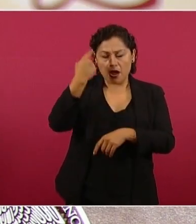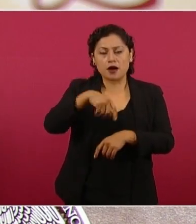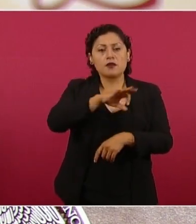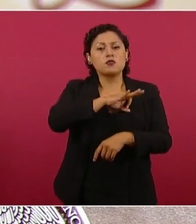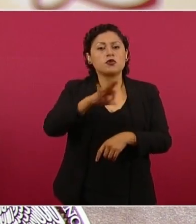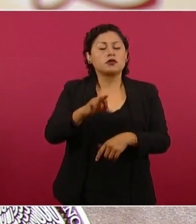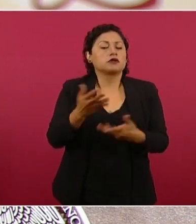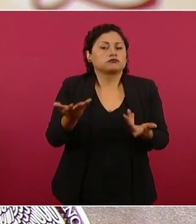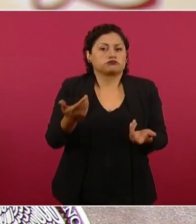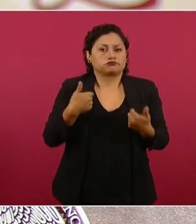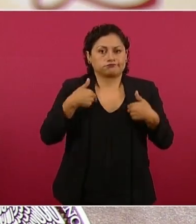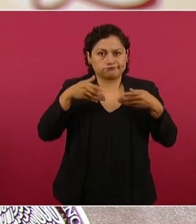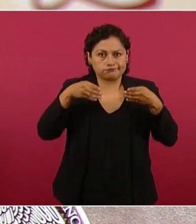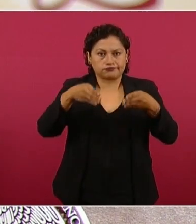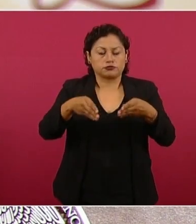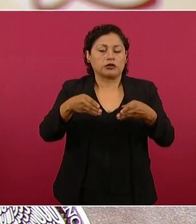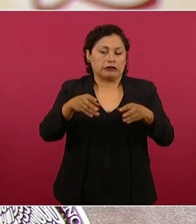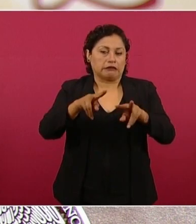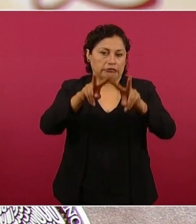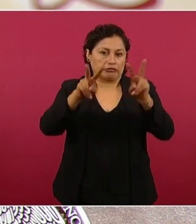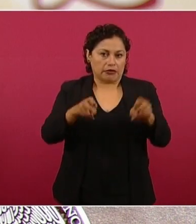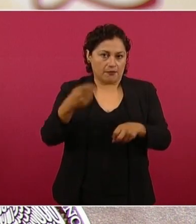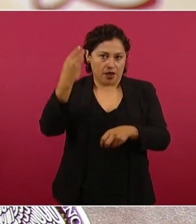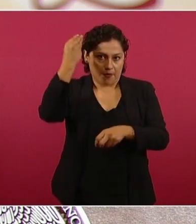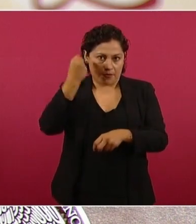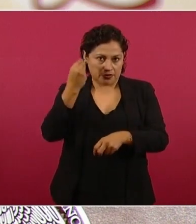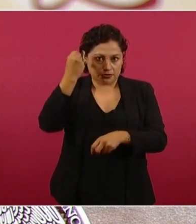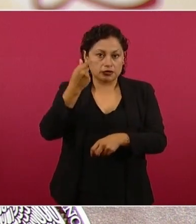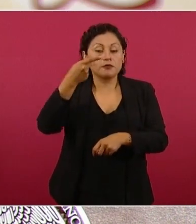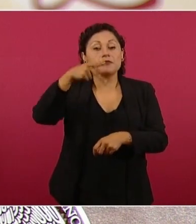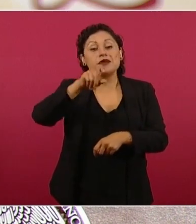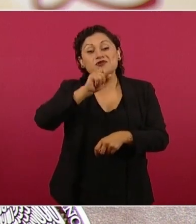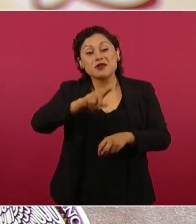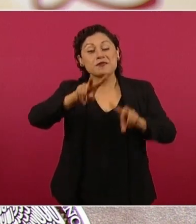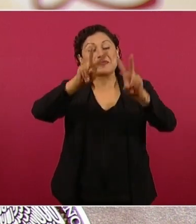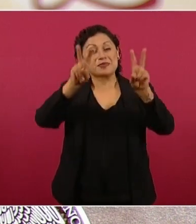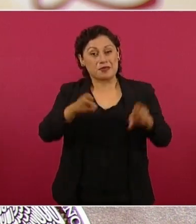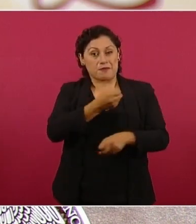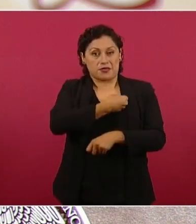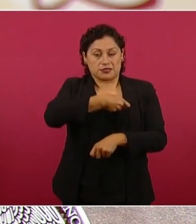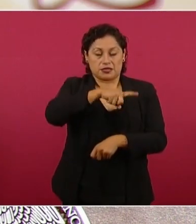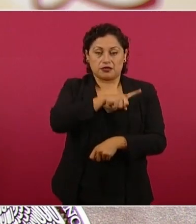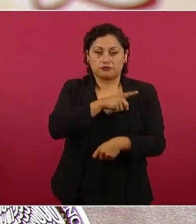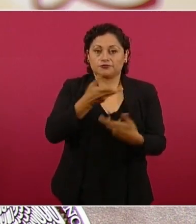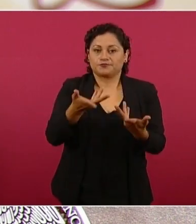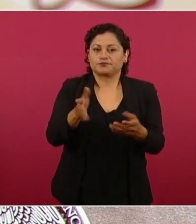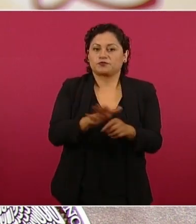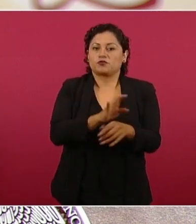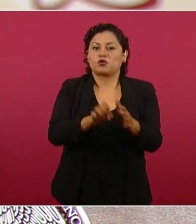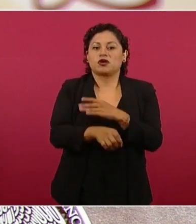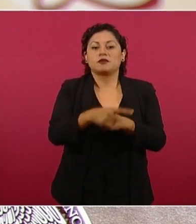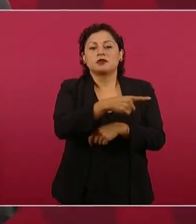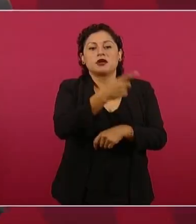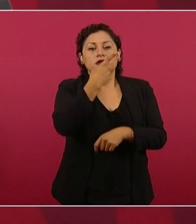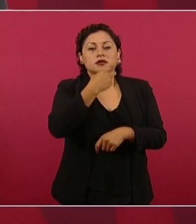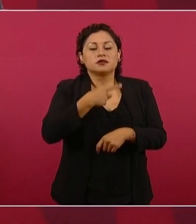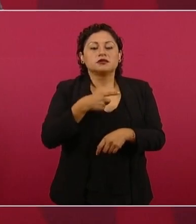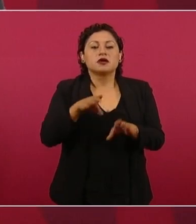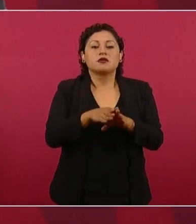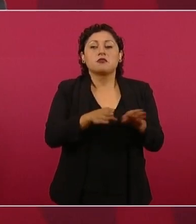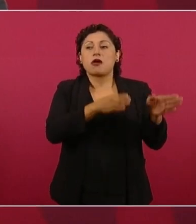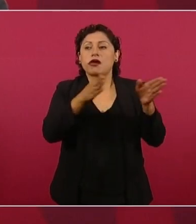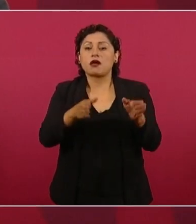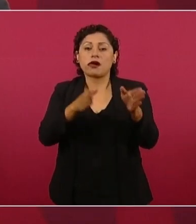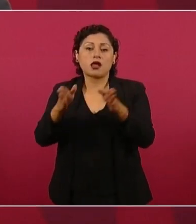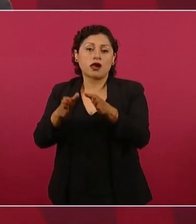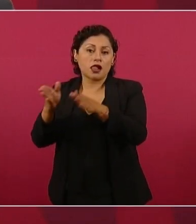a la pensión, pero también pues en la atención médica, que tenía muchos tiempos de espera, precondiciones, mucha gente